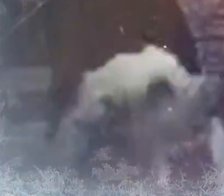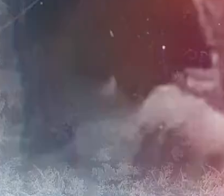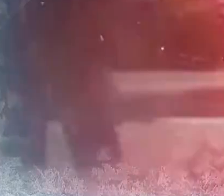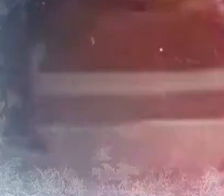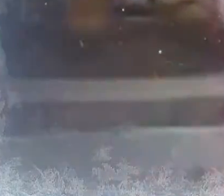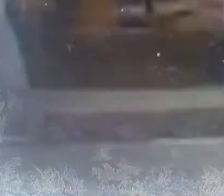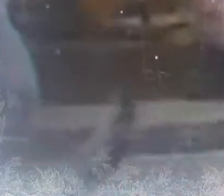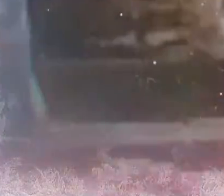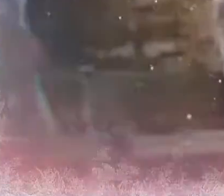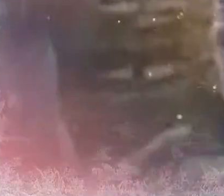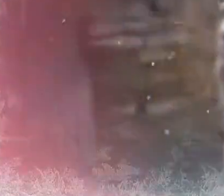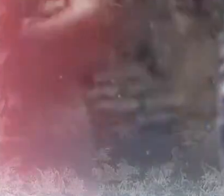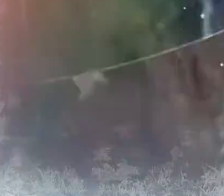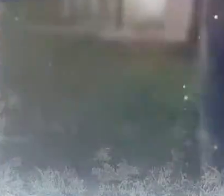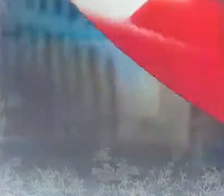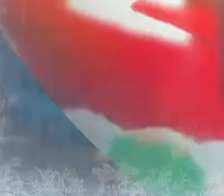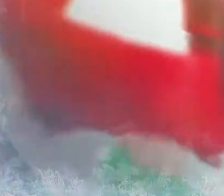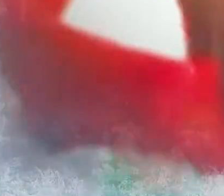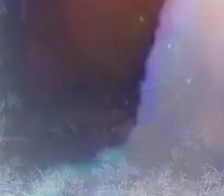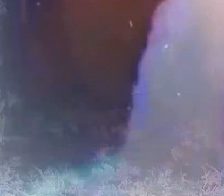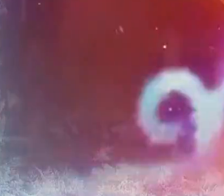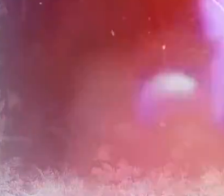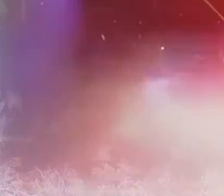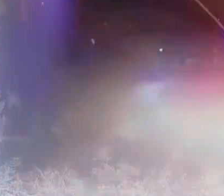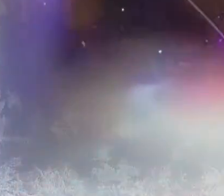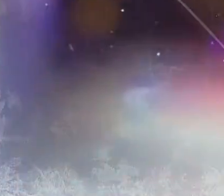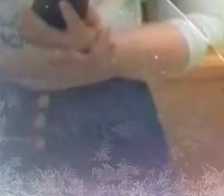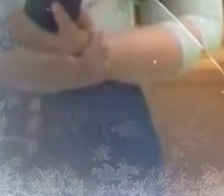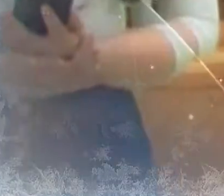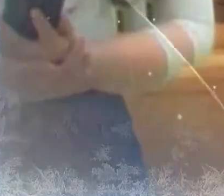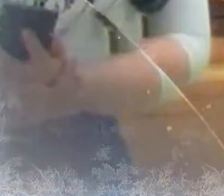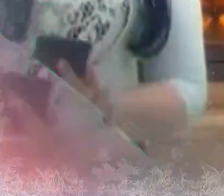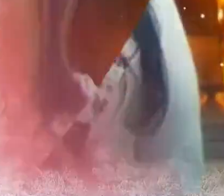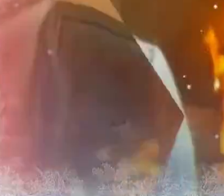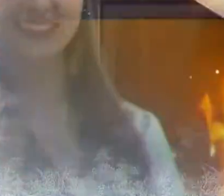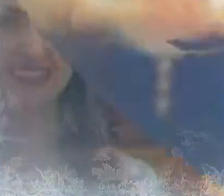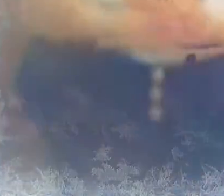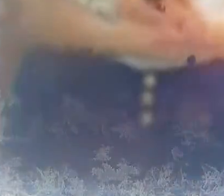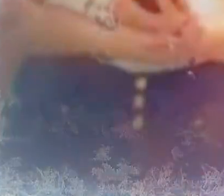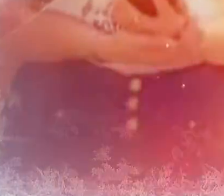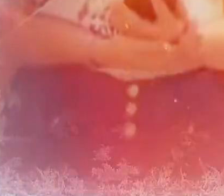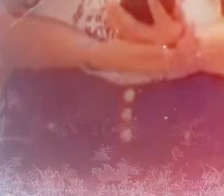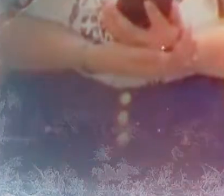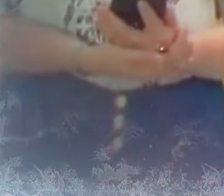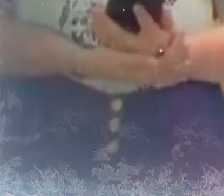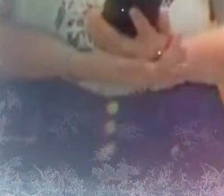sorpresas, música y mucho más. Campanitas Navideñas, 21 años.